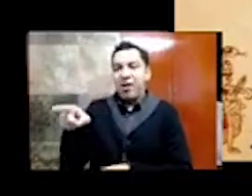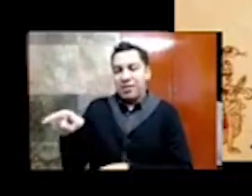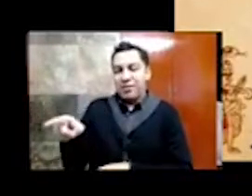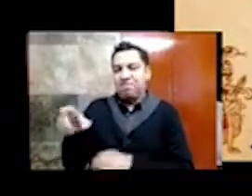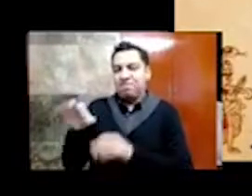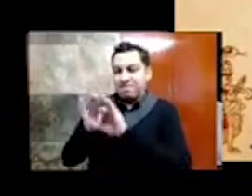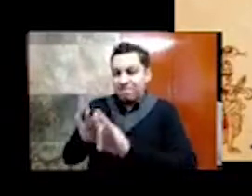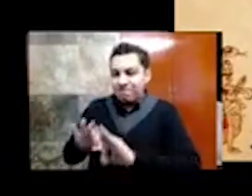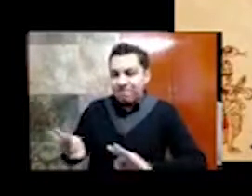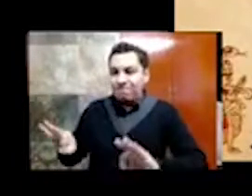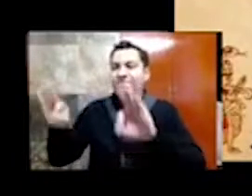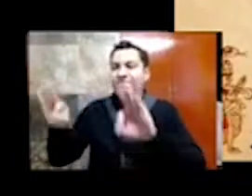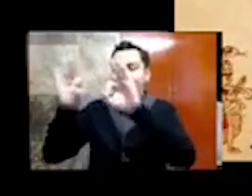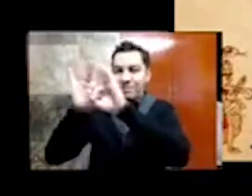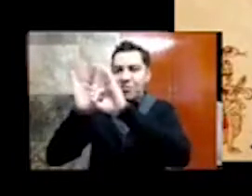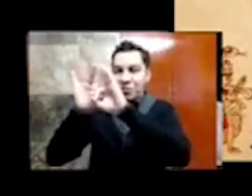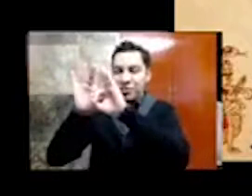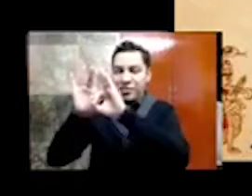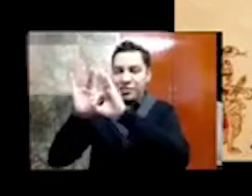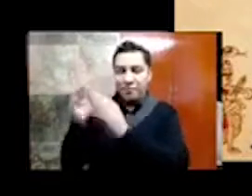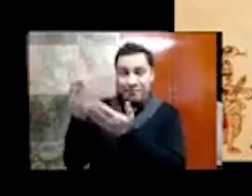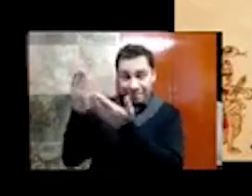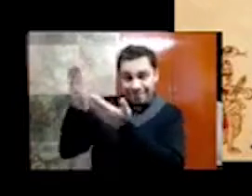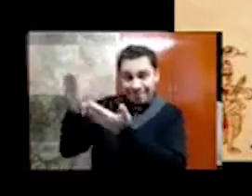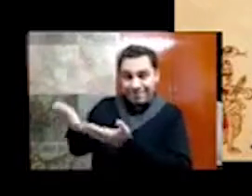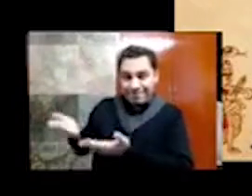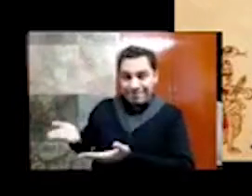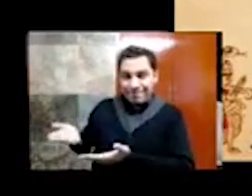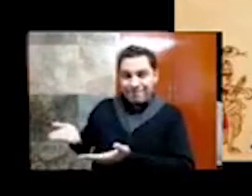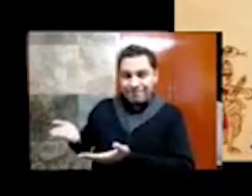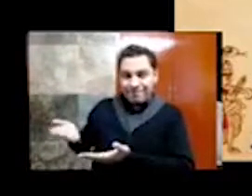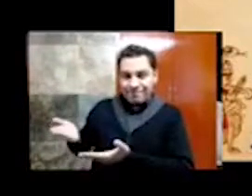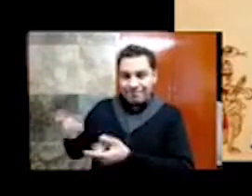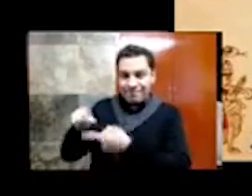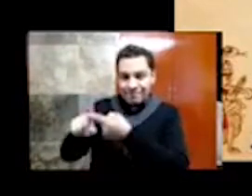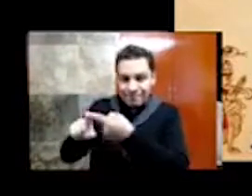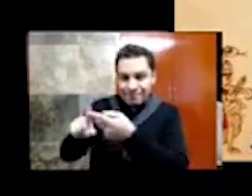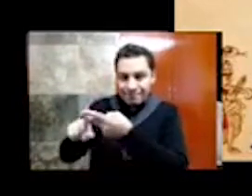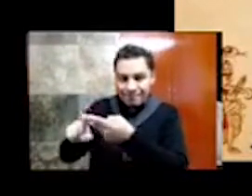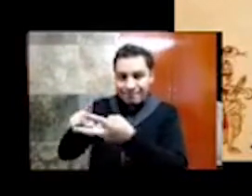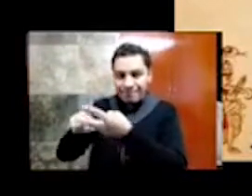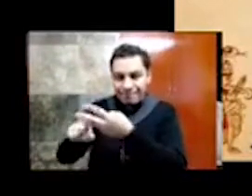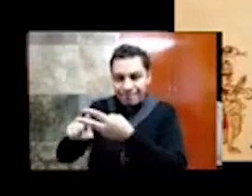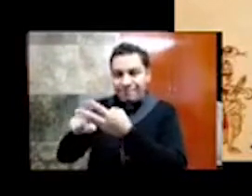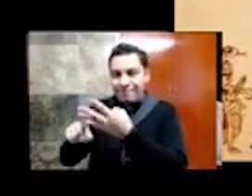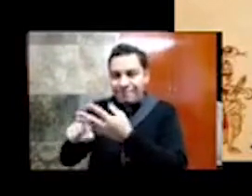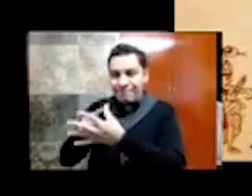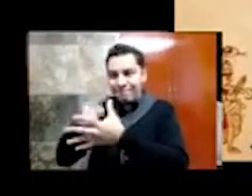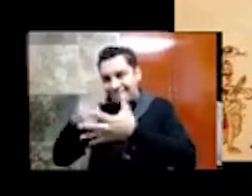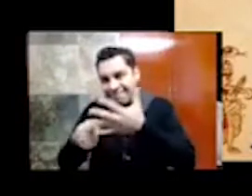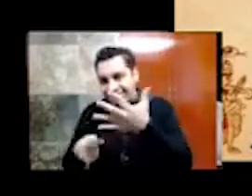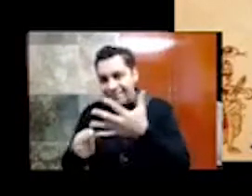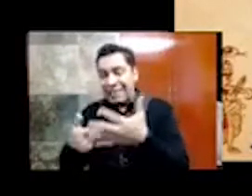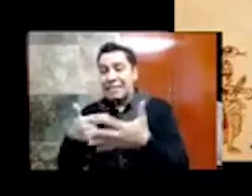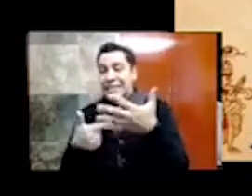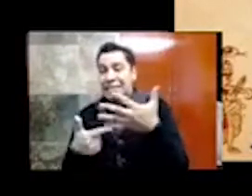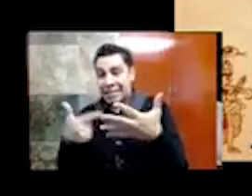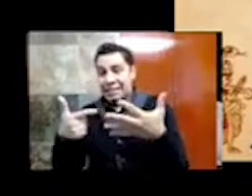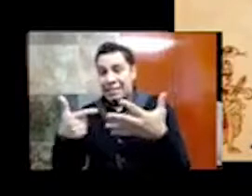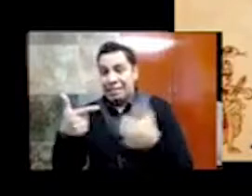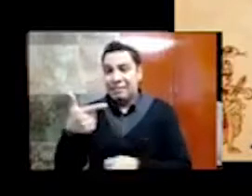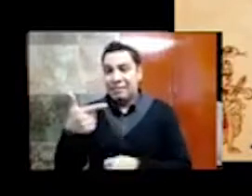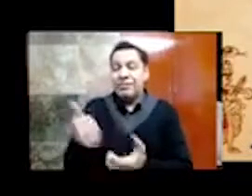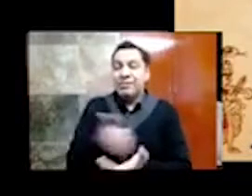mujer, Chimalma, quien carga el fardo mortuorio, ni más ni menos que de el mismísimo Huitzilopochtli.